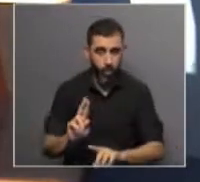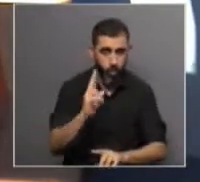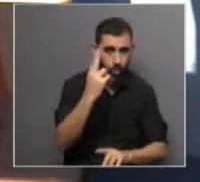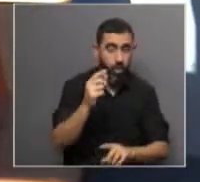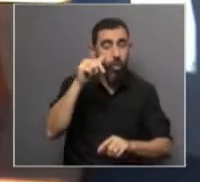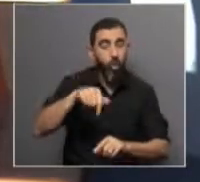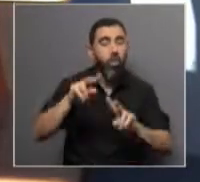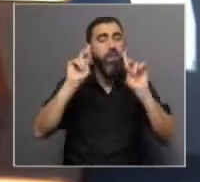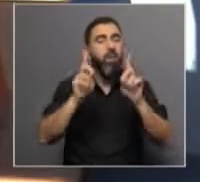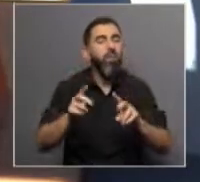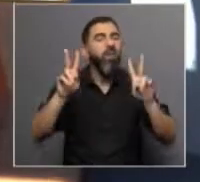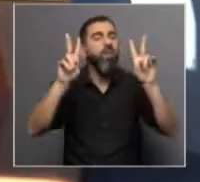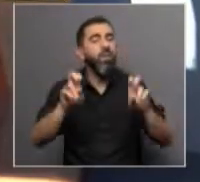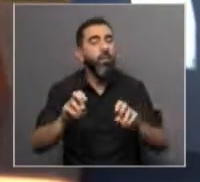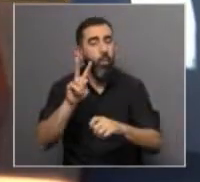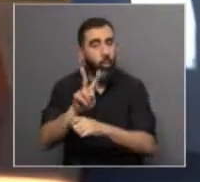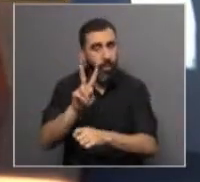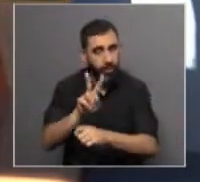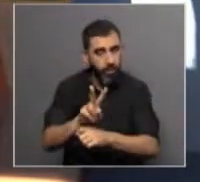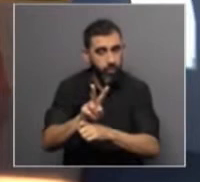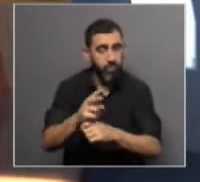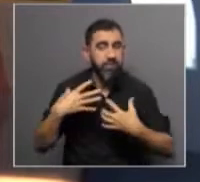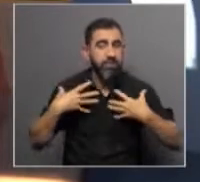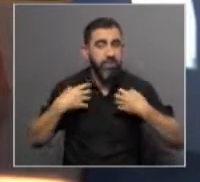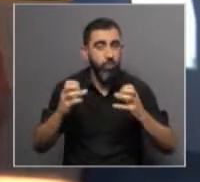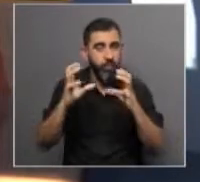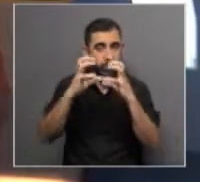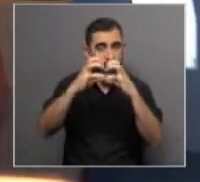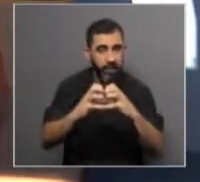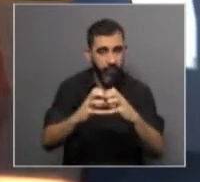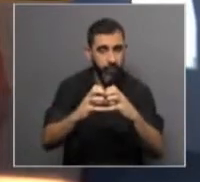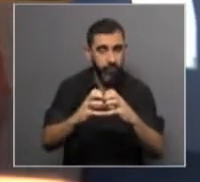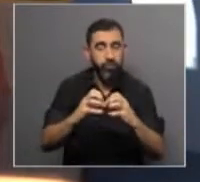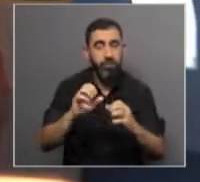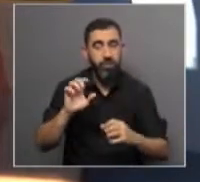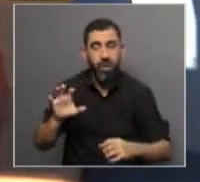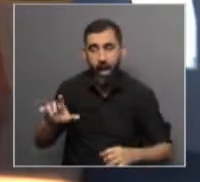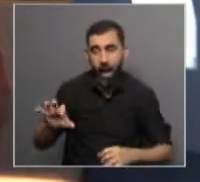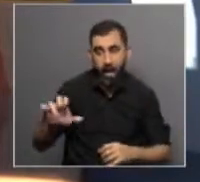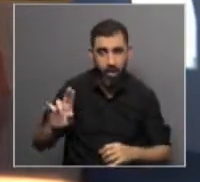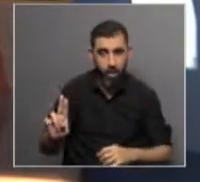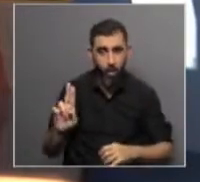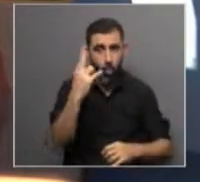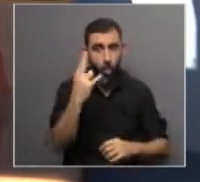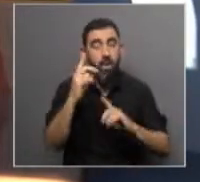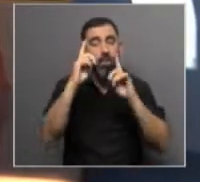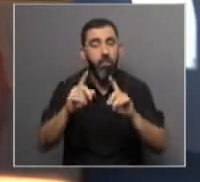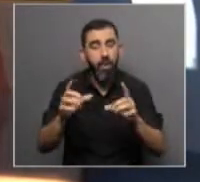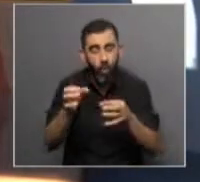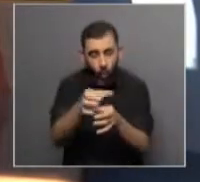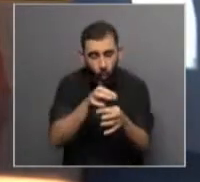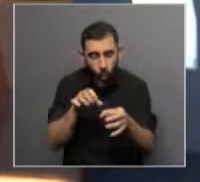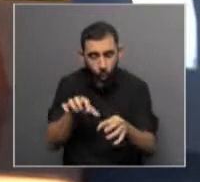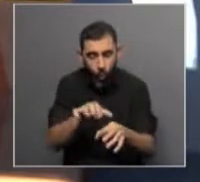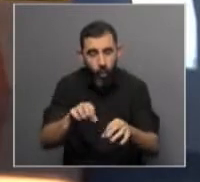Pero hoy hablaremos además de cuidados en la salud cerebral, de las arañas de Uruguay y de los microorganismos